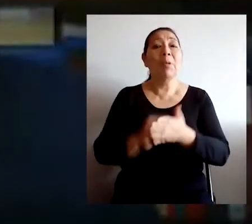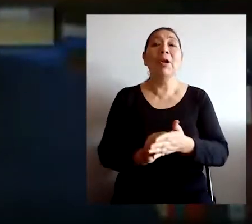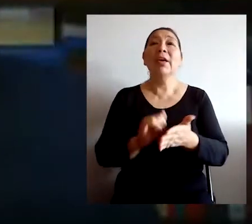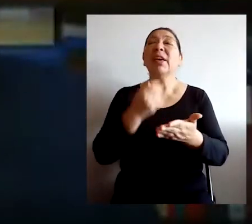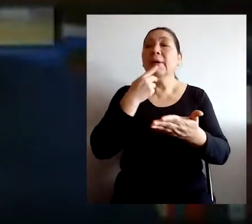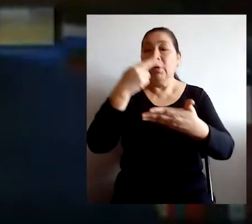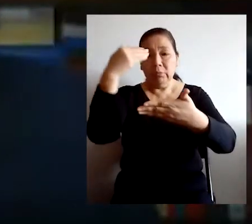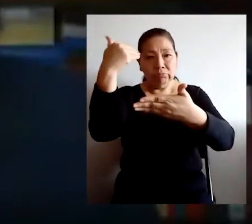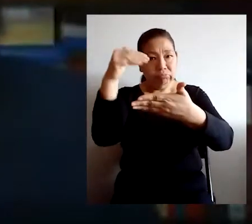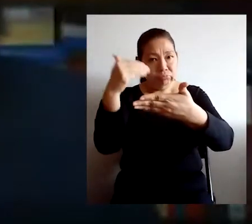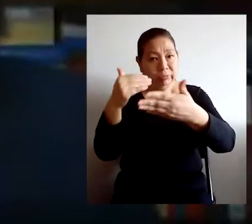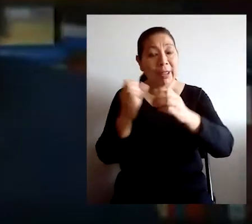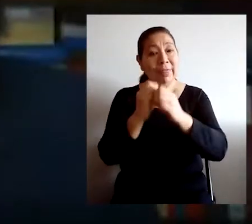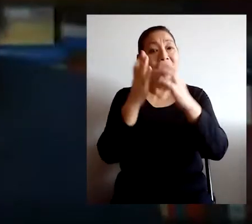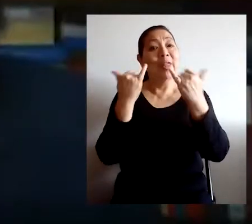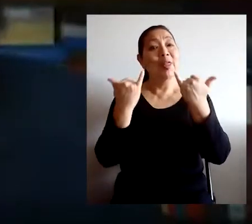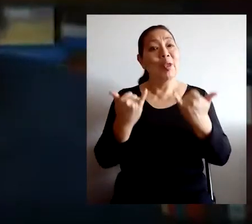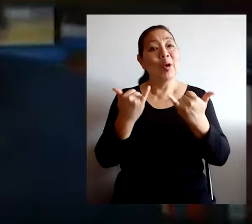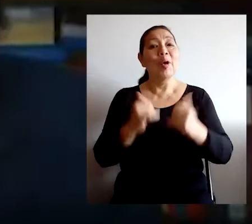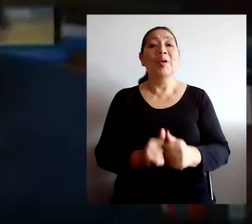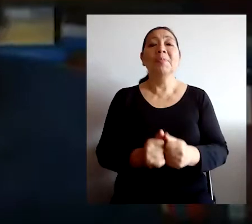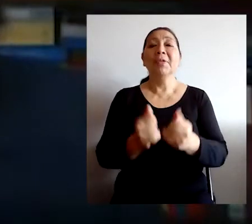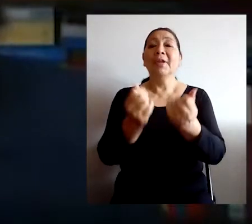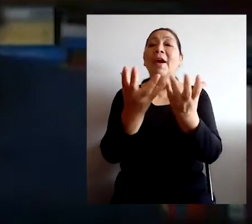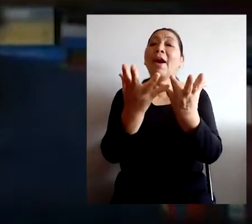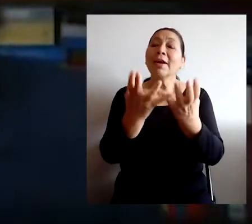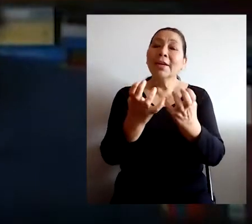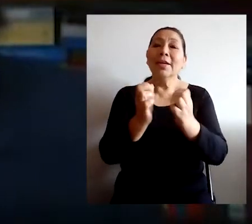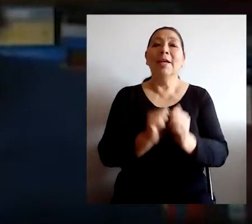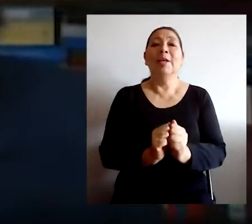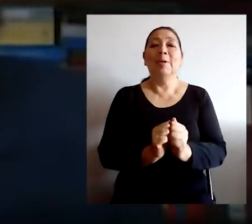causas que se van a ver el día de hoy, quisiera